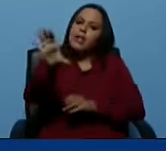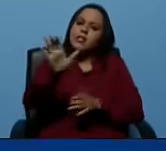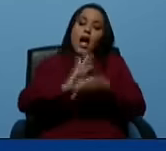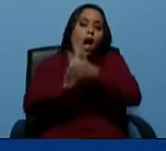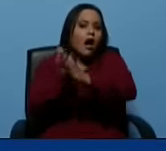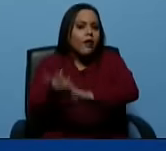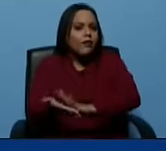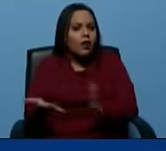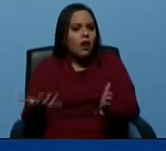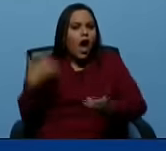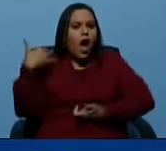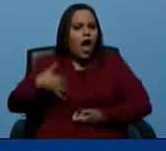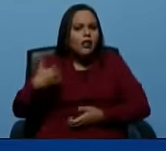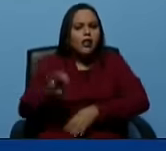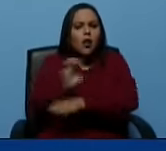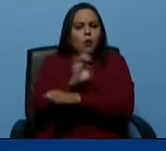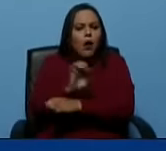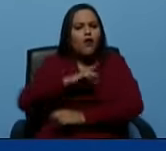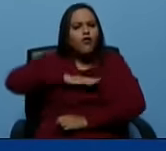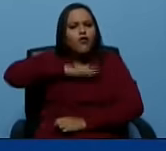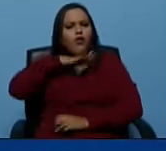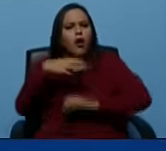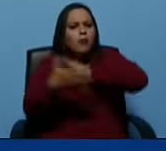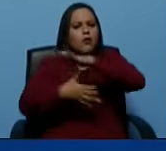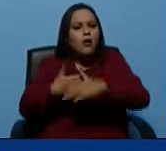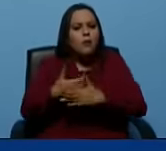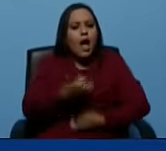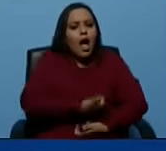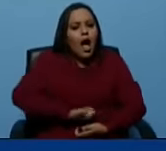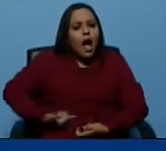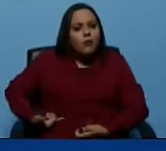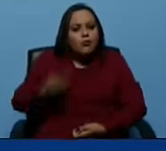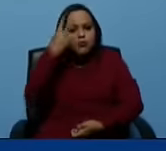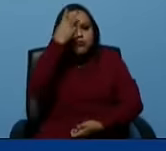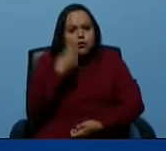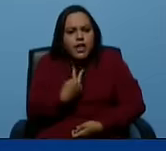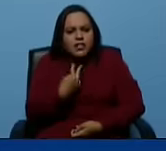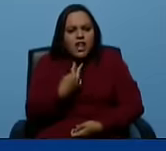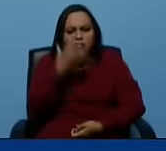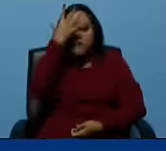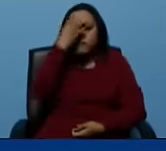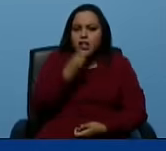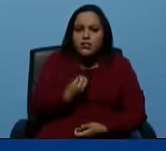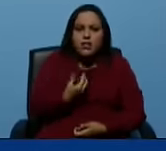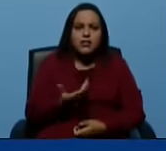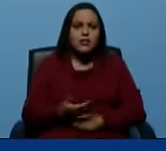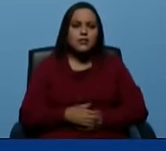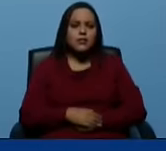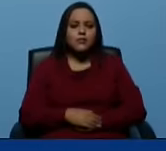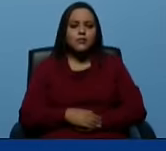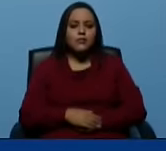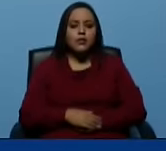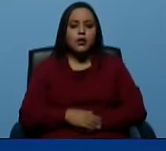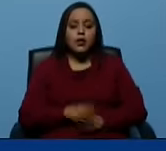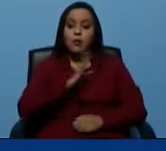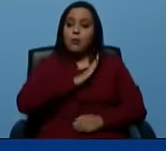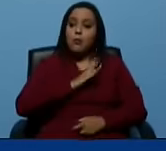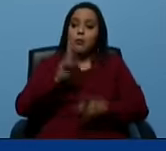Destruidas, llenas de violencia, de hambre, de miseria, de desolación, de